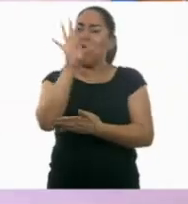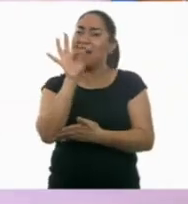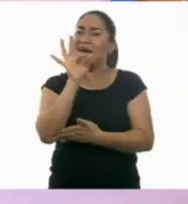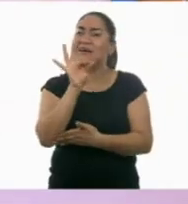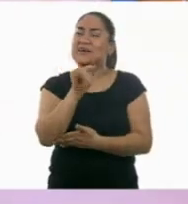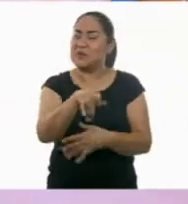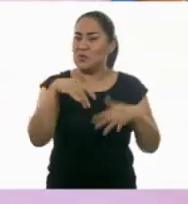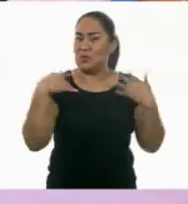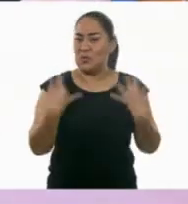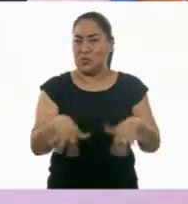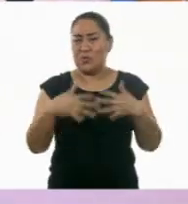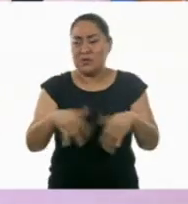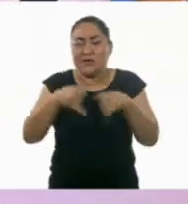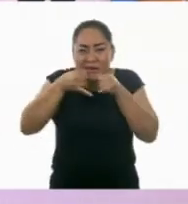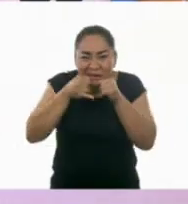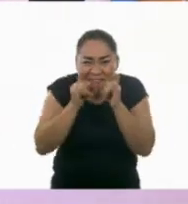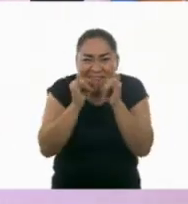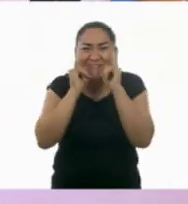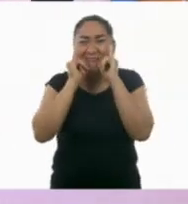un feroz jabalí.